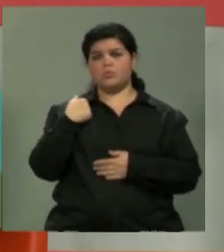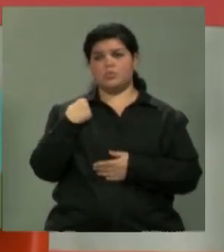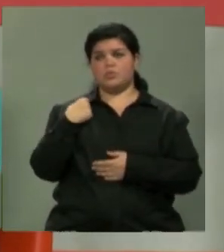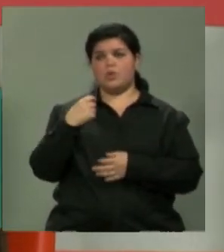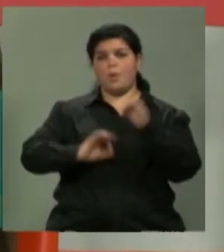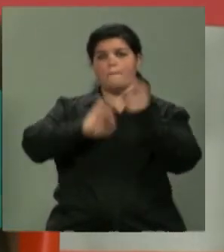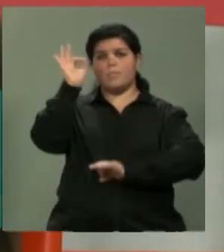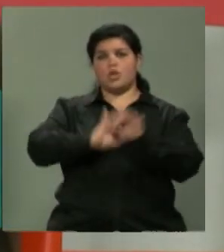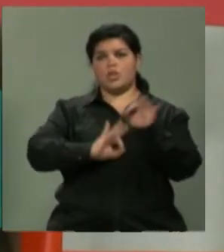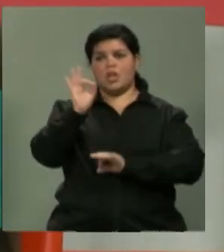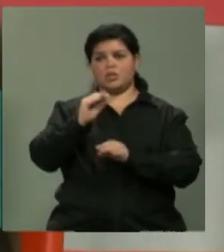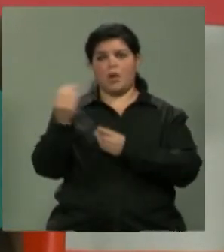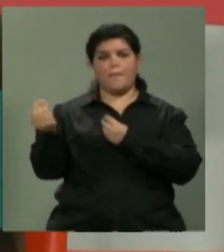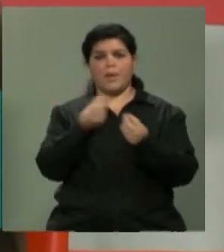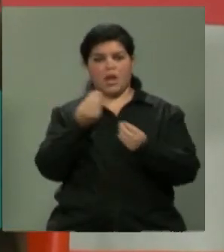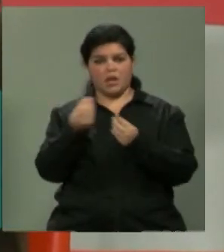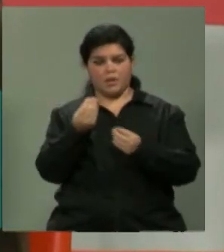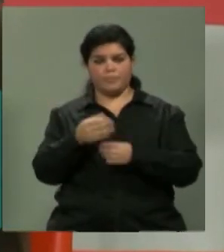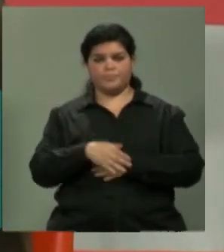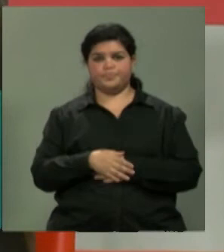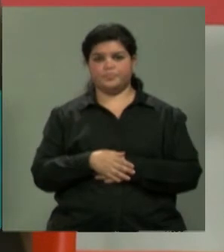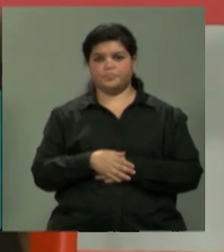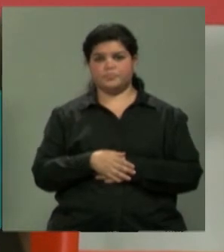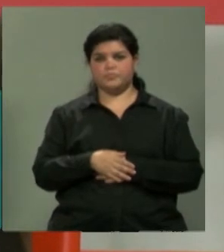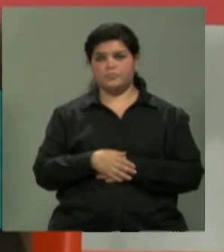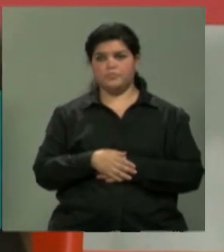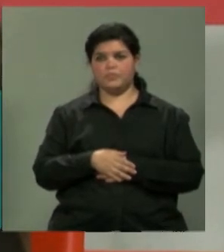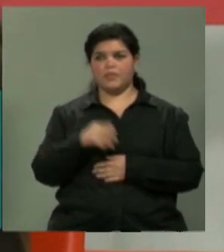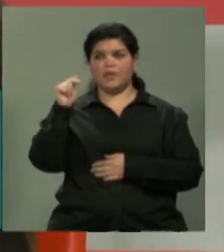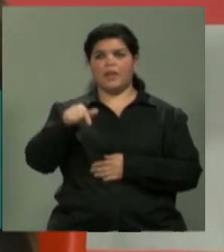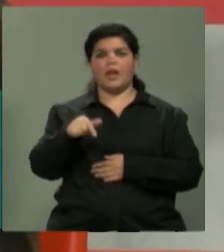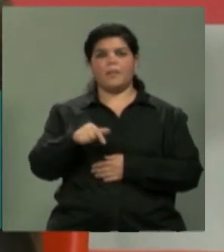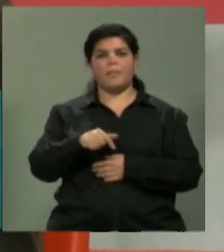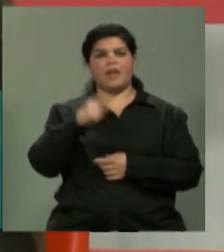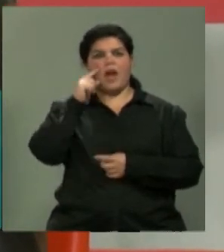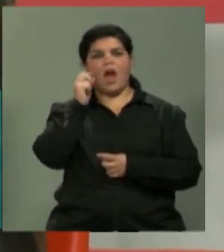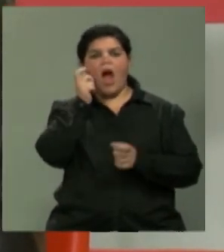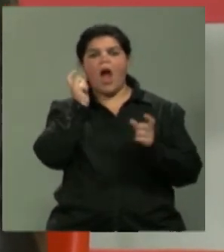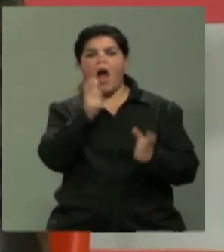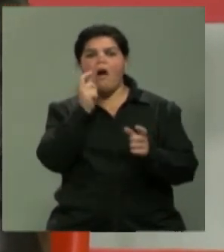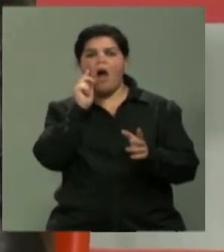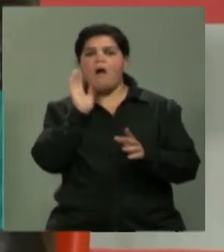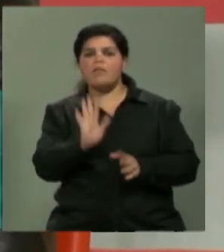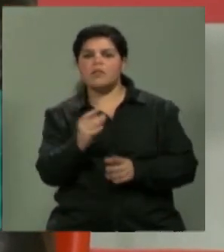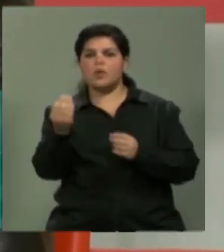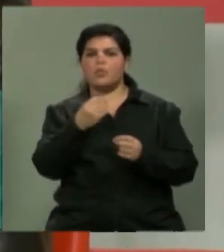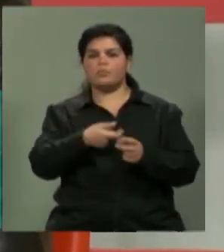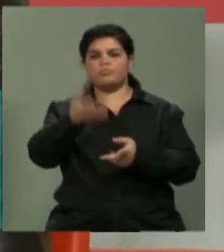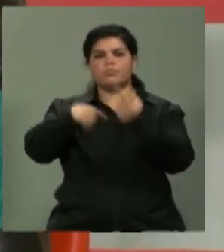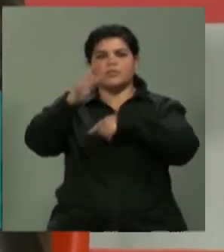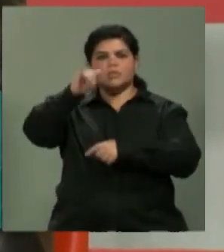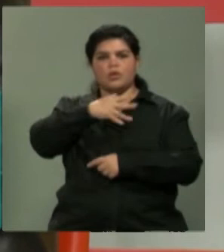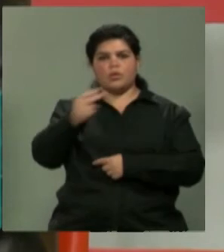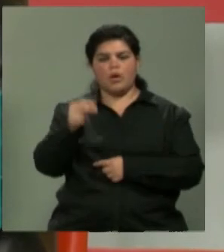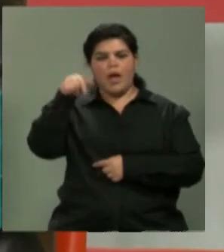proyecto para quitar acá la detención para averiguación de antecedentes. Que un joven tiene más probabilidades de caer